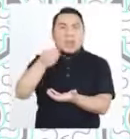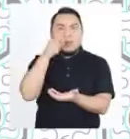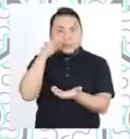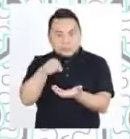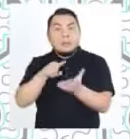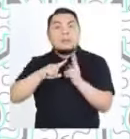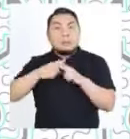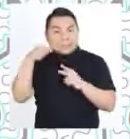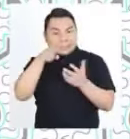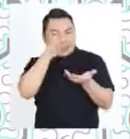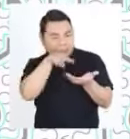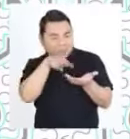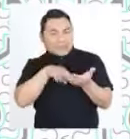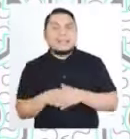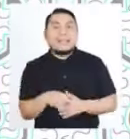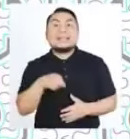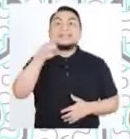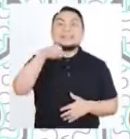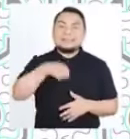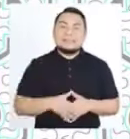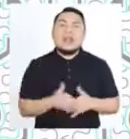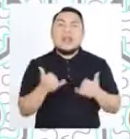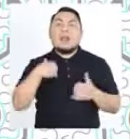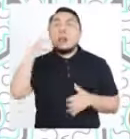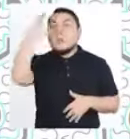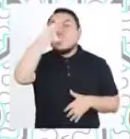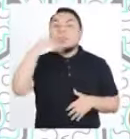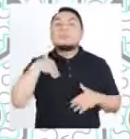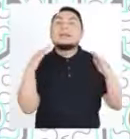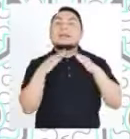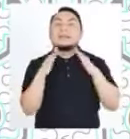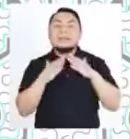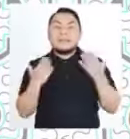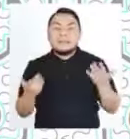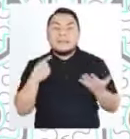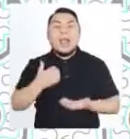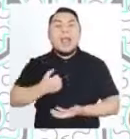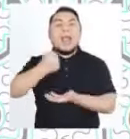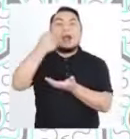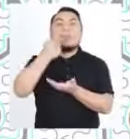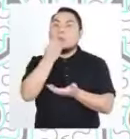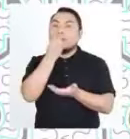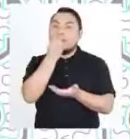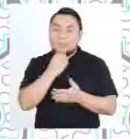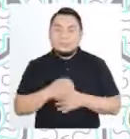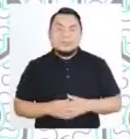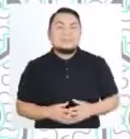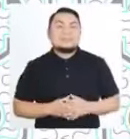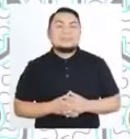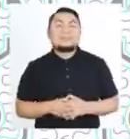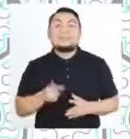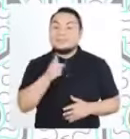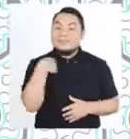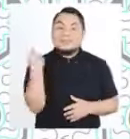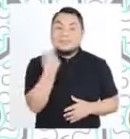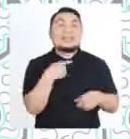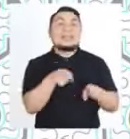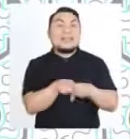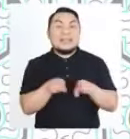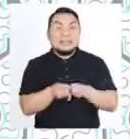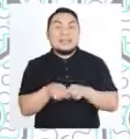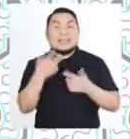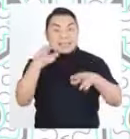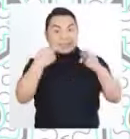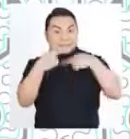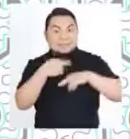comida. Podemos empezar por ahí. ¡Sí! Voy a buscar en mi casa una bolsa de alimentos.